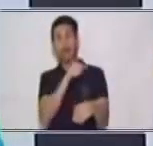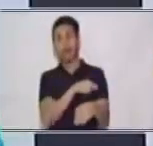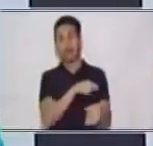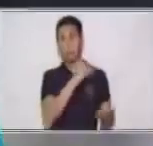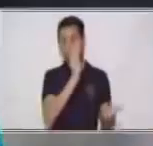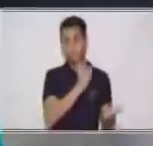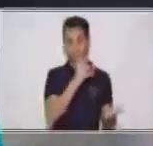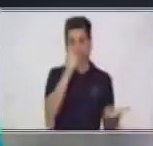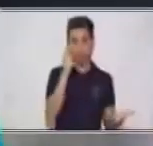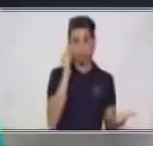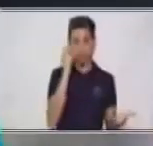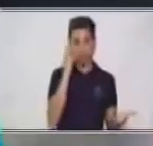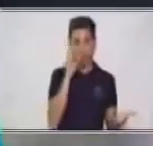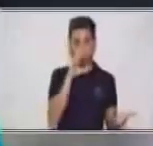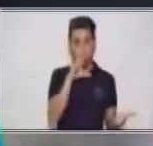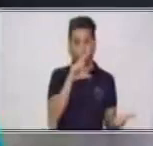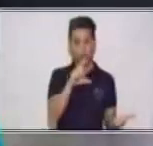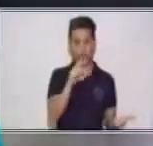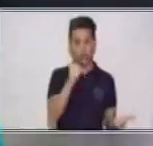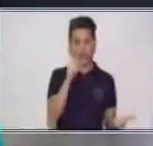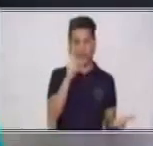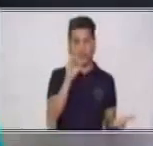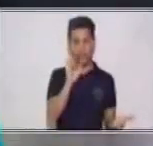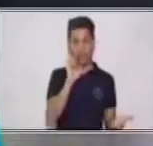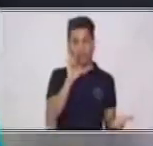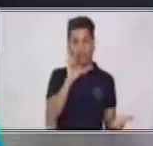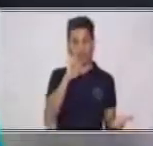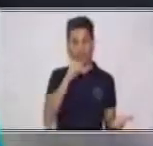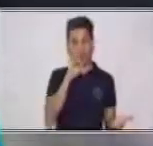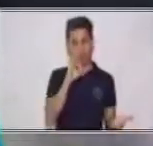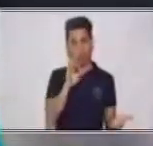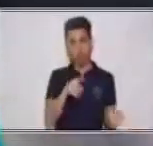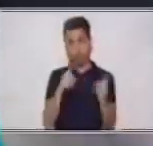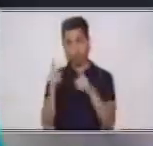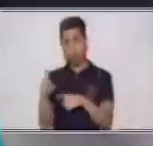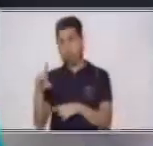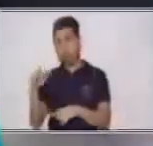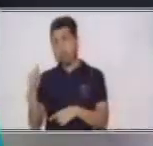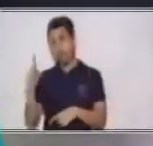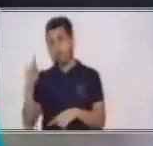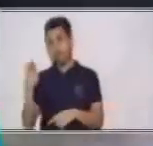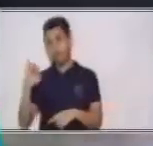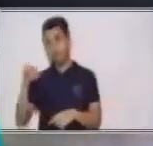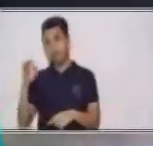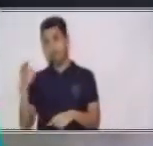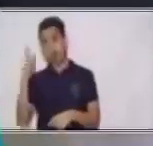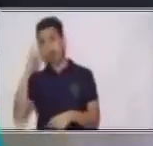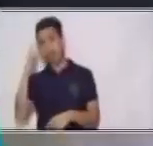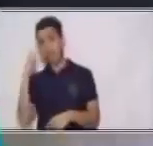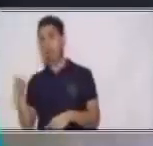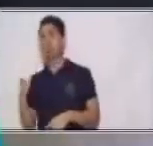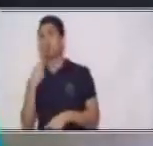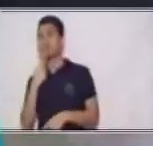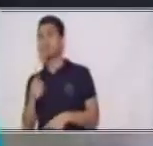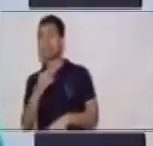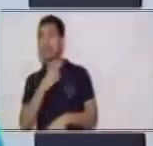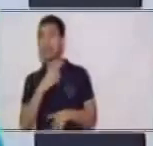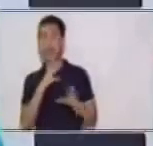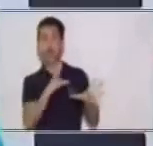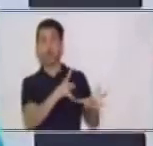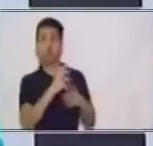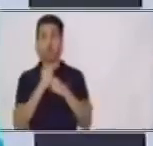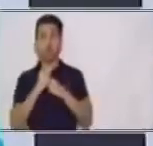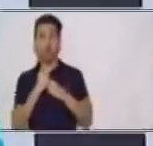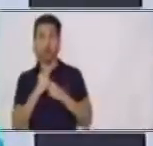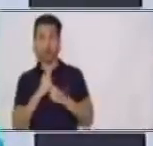blanco, pero si hablamos del cadejo negro, es ese perro que posiblemente se quiere ganar el alma de estas personas. Y también